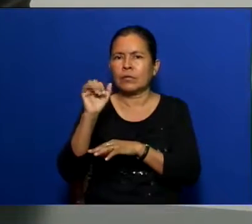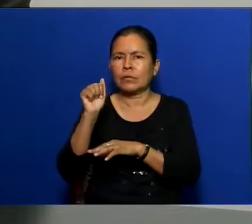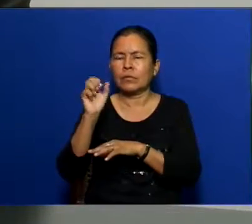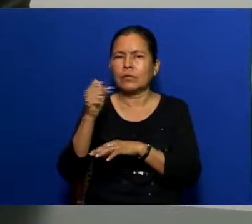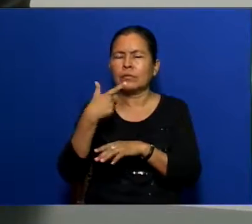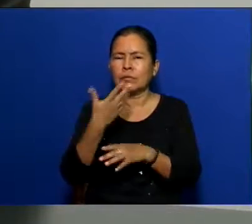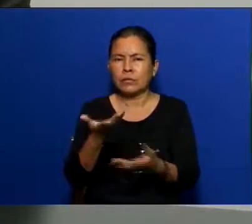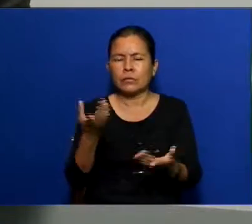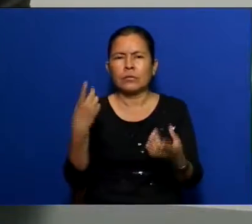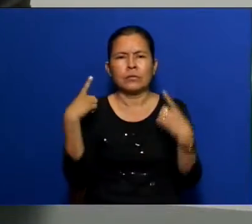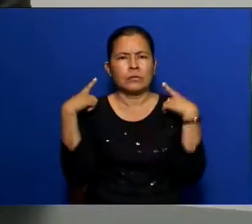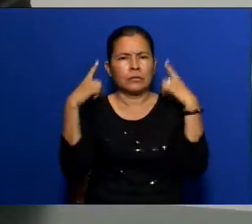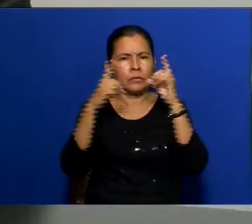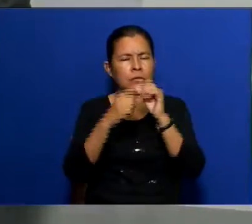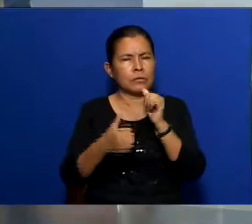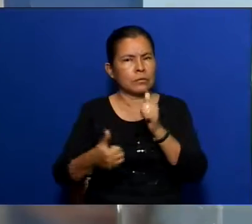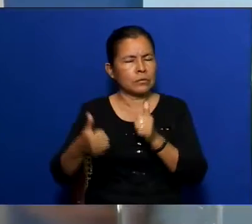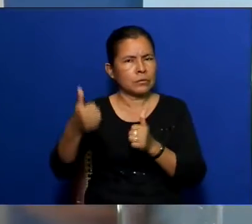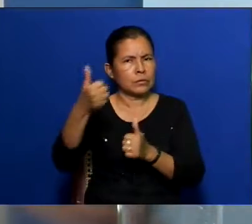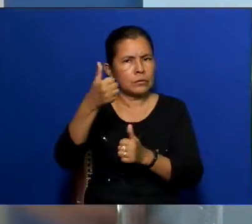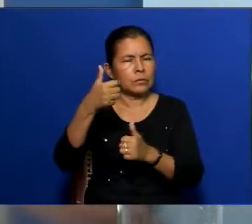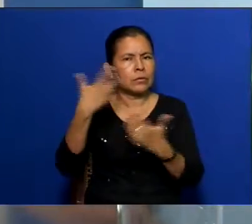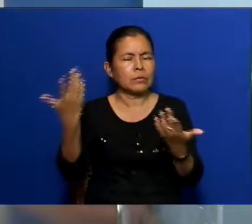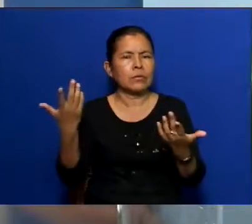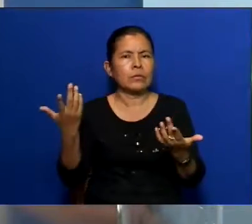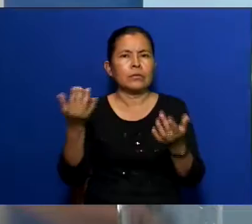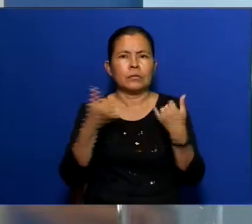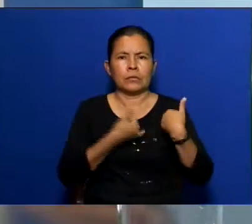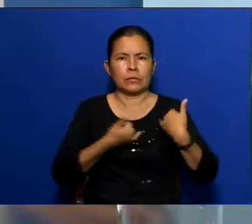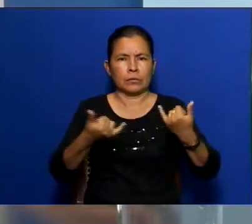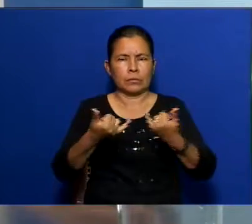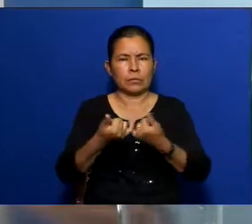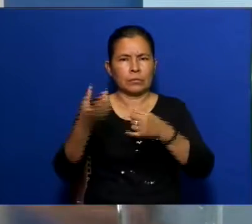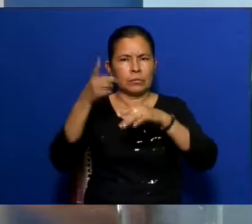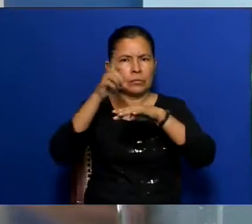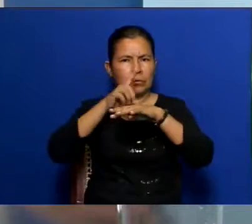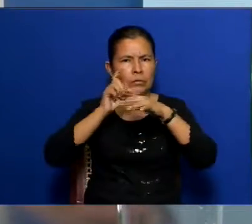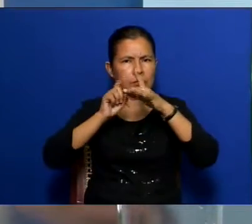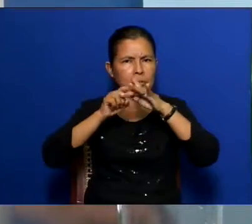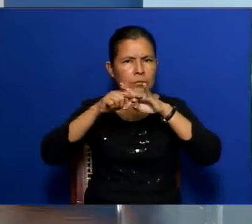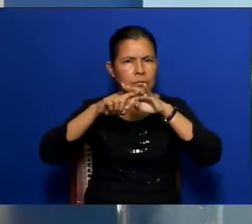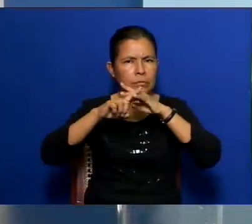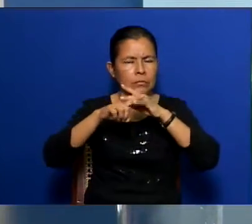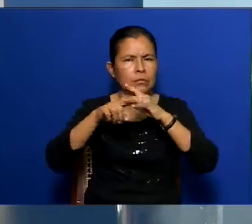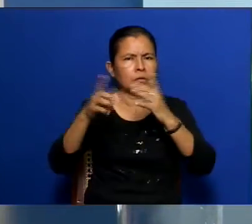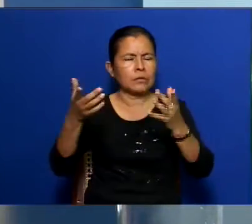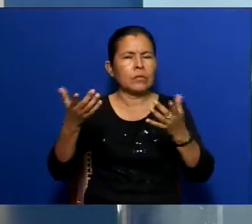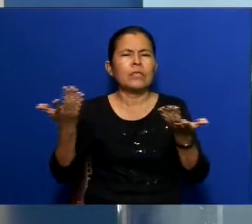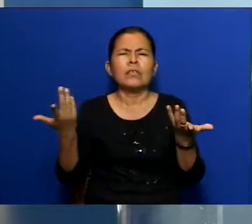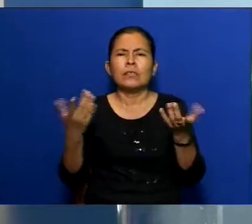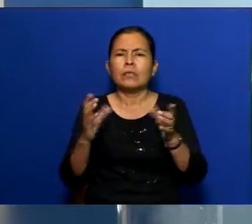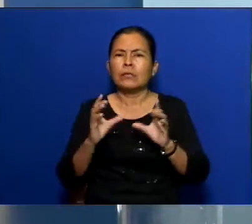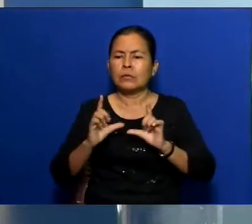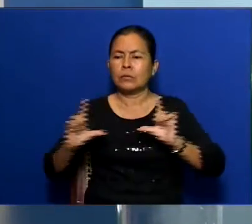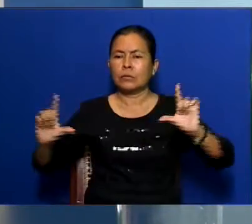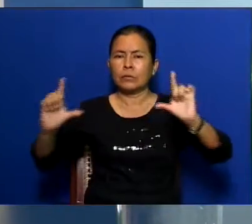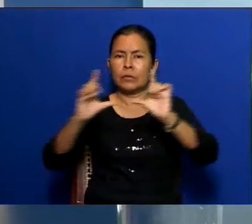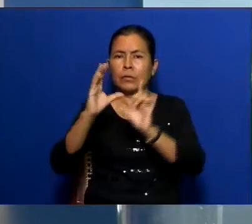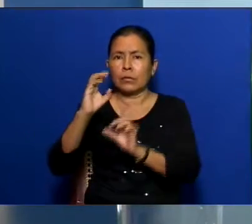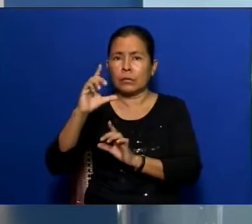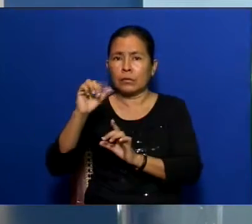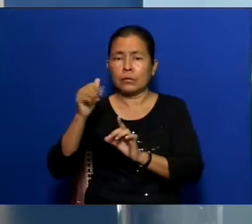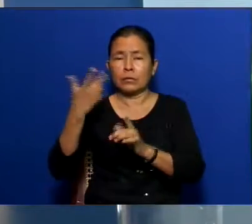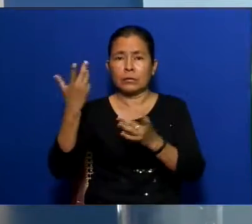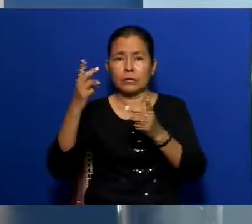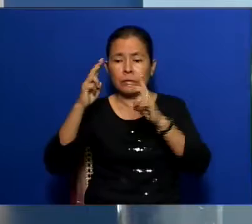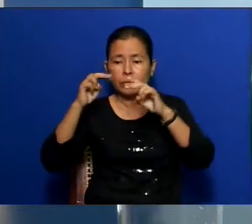director general del Instituto de Medicina Legal sobre la Clínica Forense de la Niñez y la